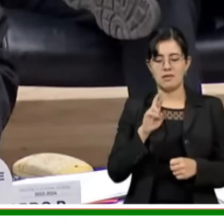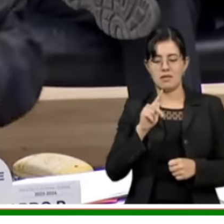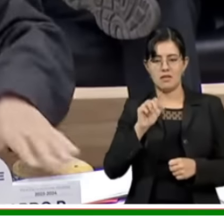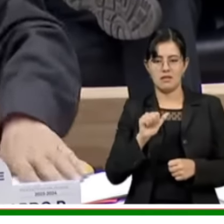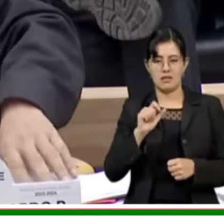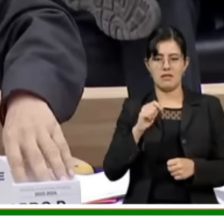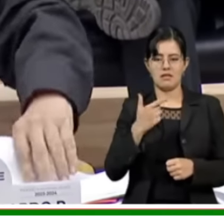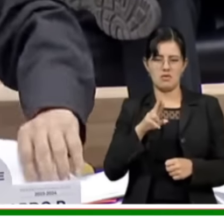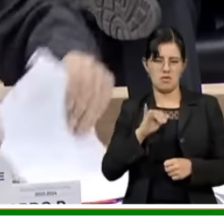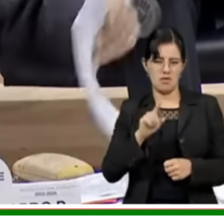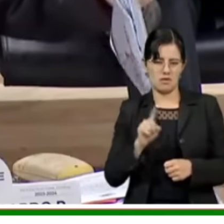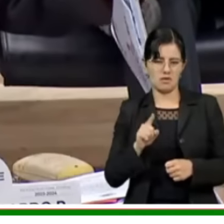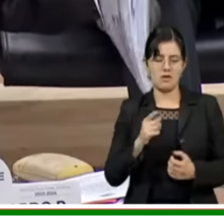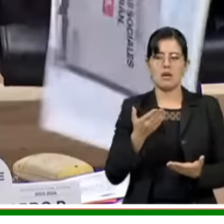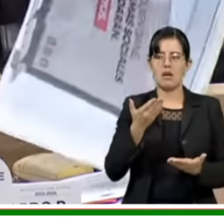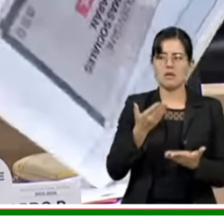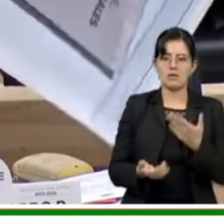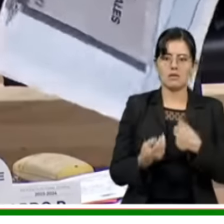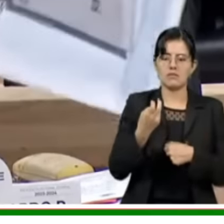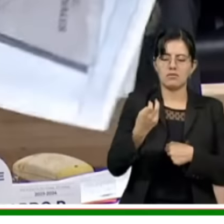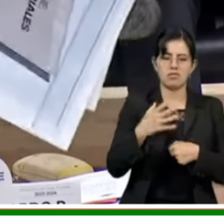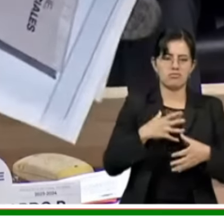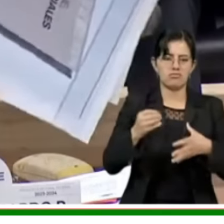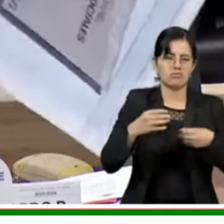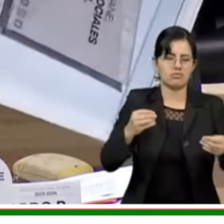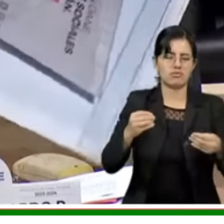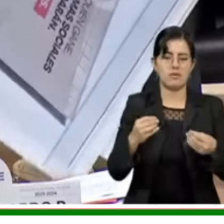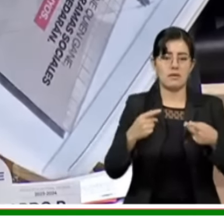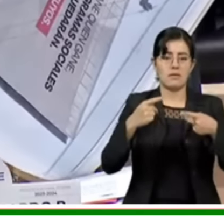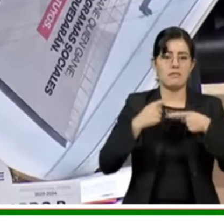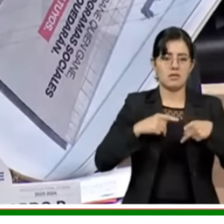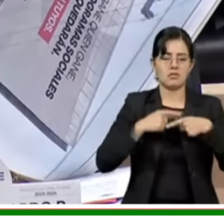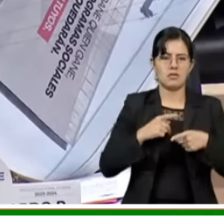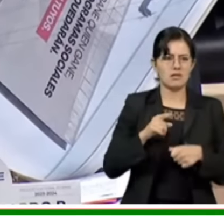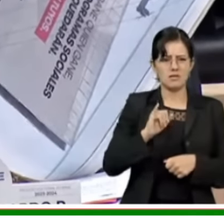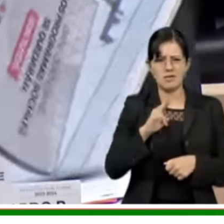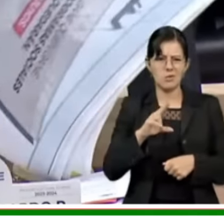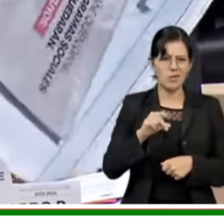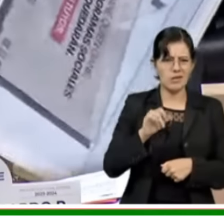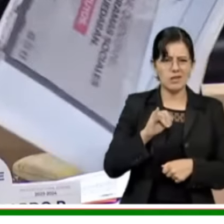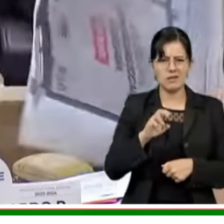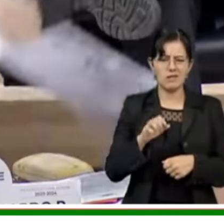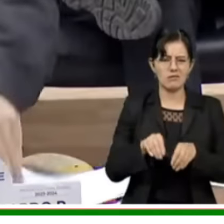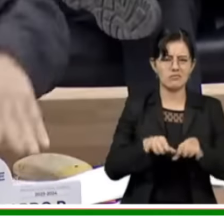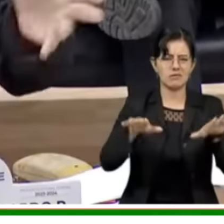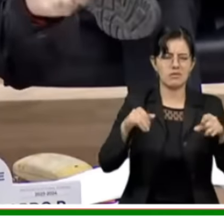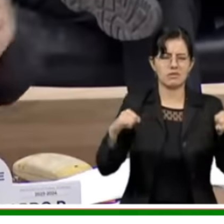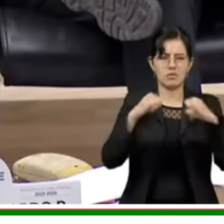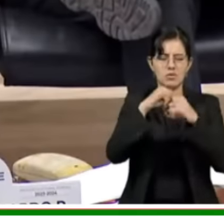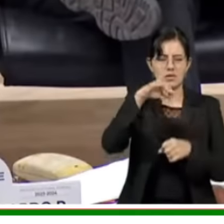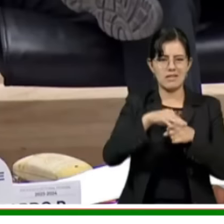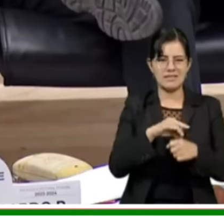Ruiz Y cómo paras que ahora reproduzcan esto y que la gente se entere si es del INE o si no es del INE si es institucional o no